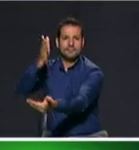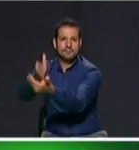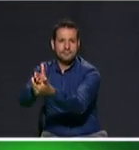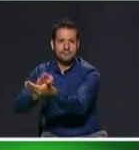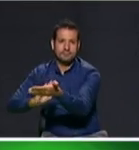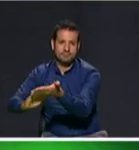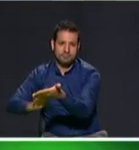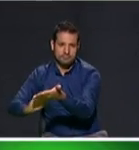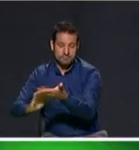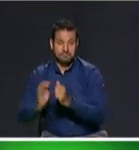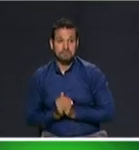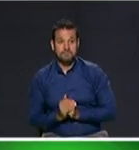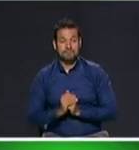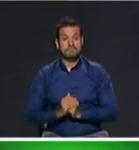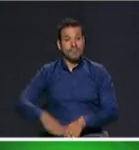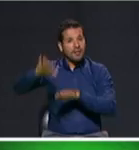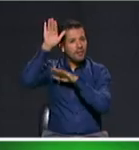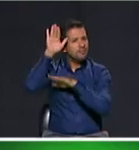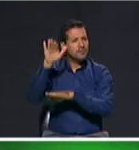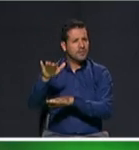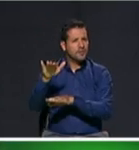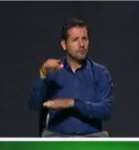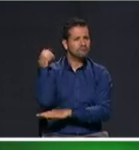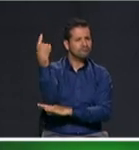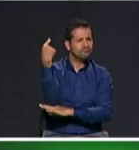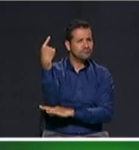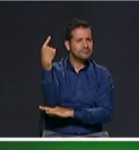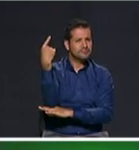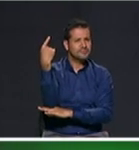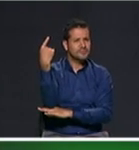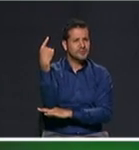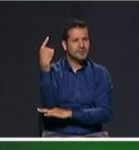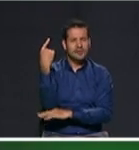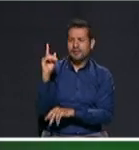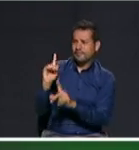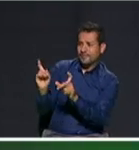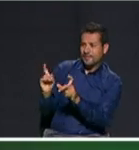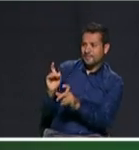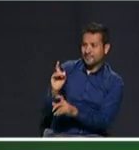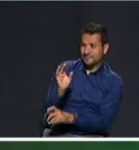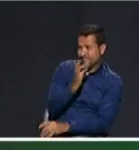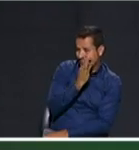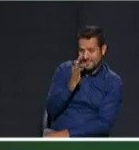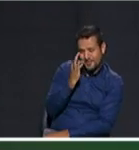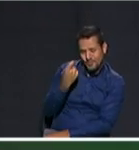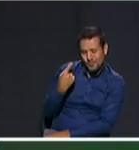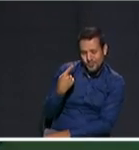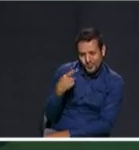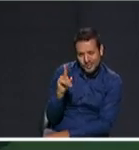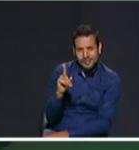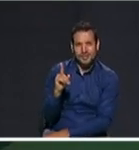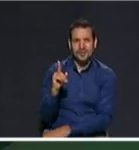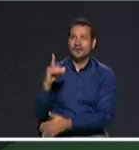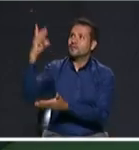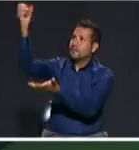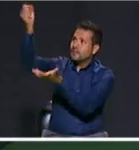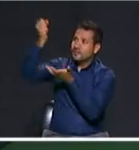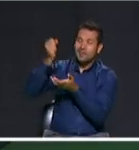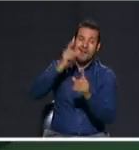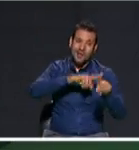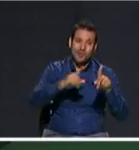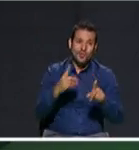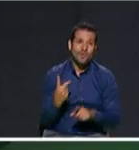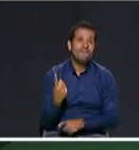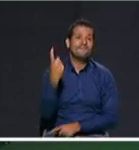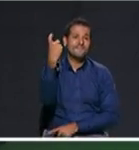candidato políticamente hablando y no es un secreto el gobierno nacional no ha concentrado recursos en algunas regiones